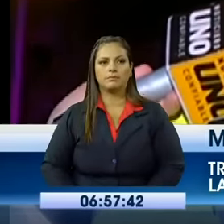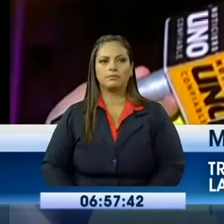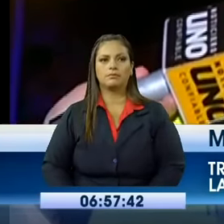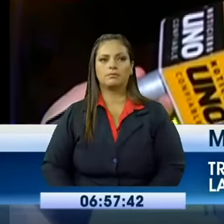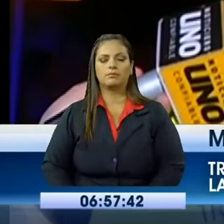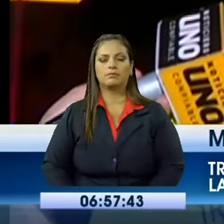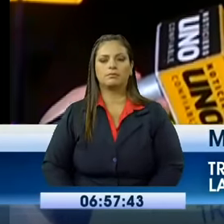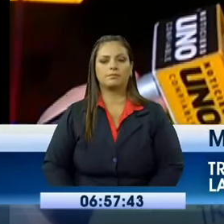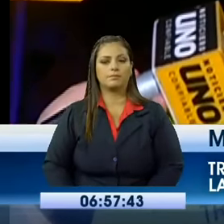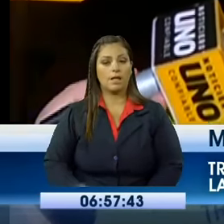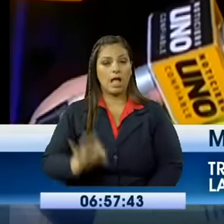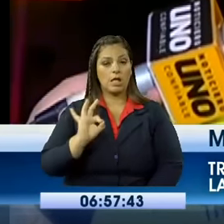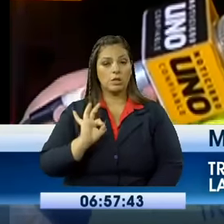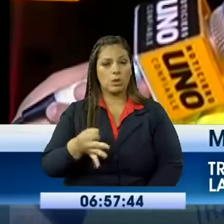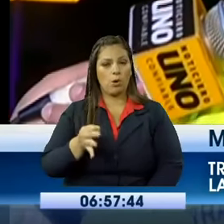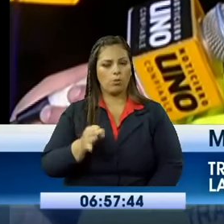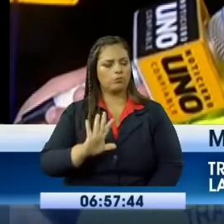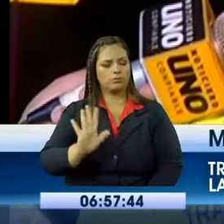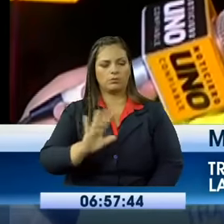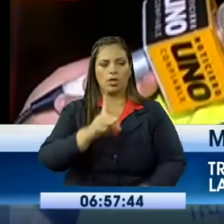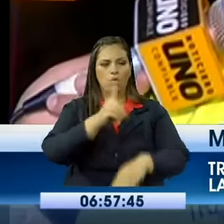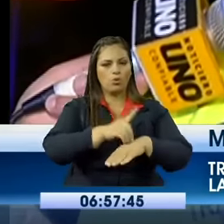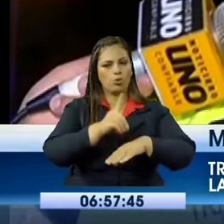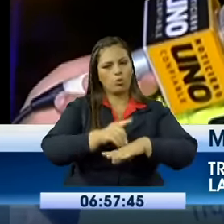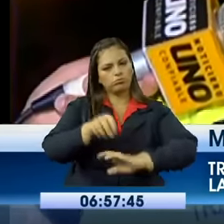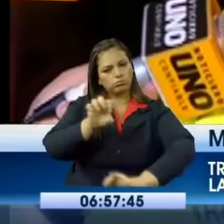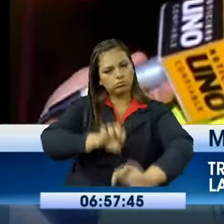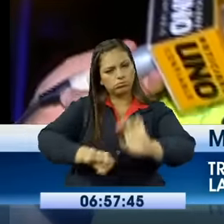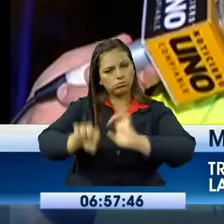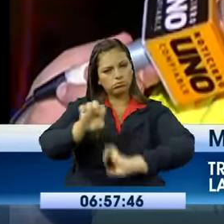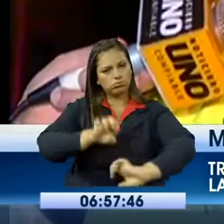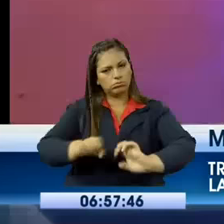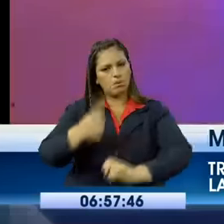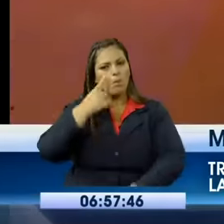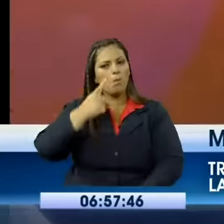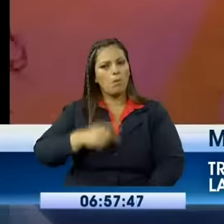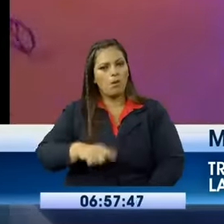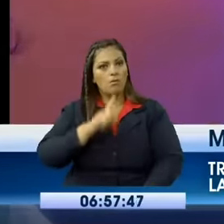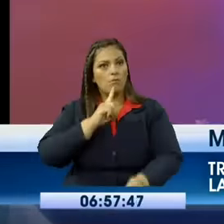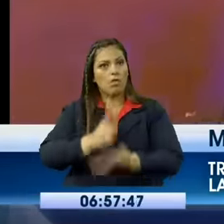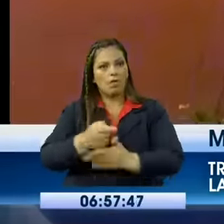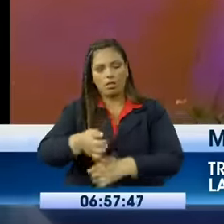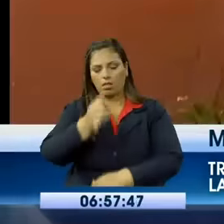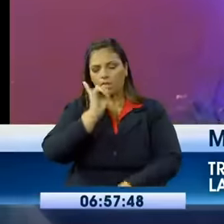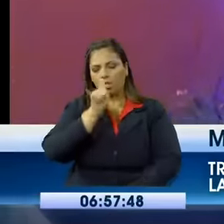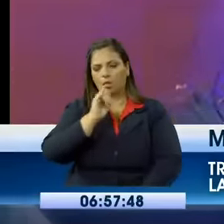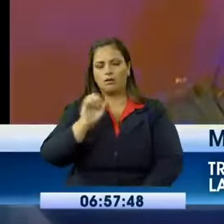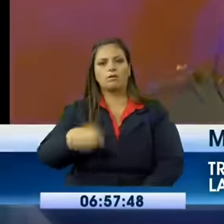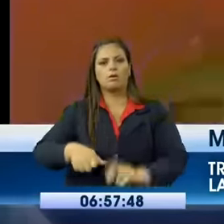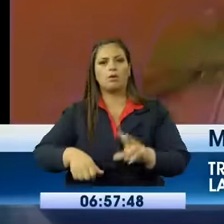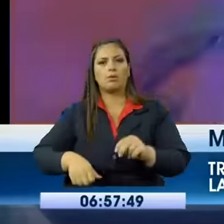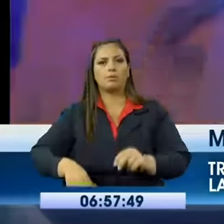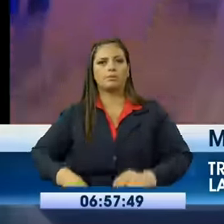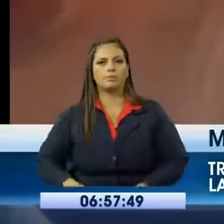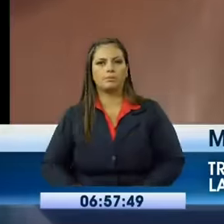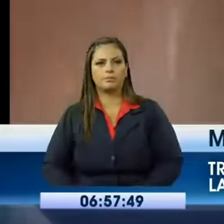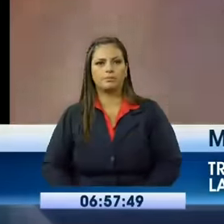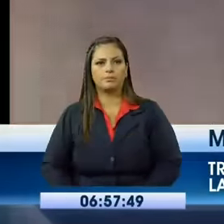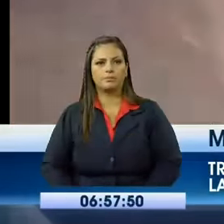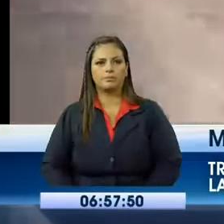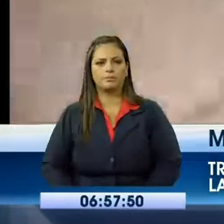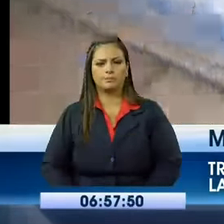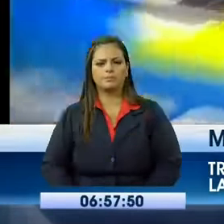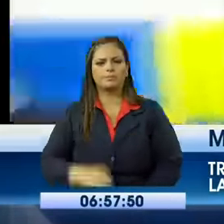eso se confirmará luego con la médico legista, le harán las respectivas pruebas y se determinará todos esos detalles. Aparentemente sí